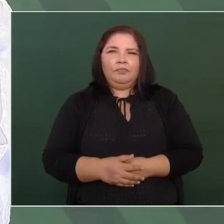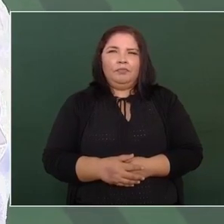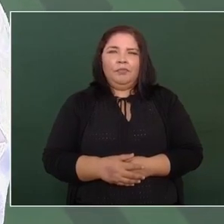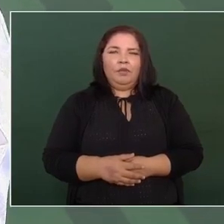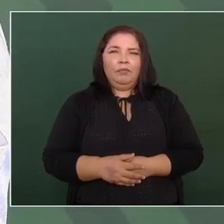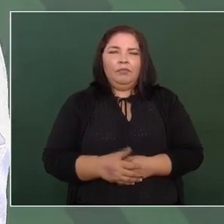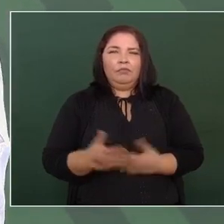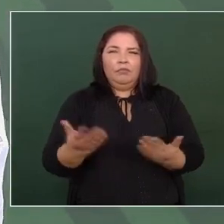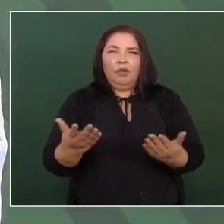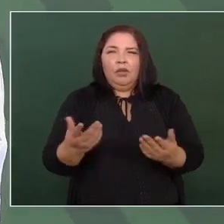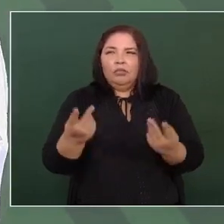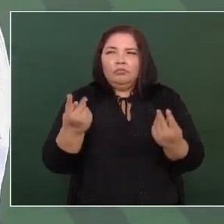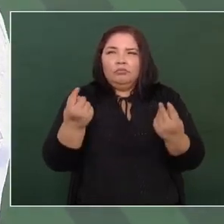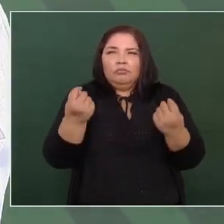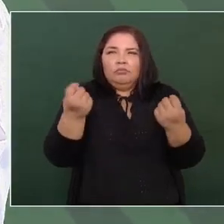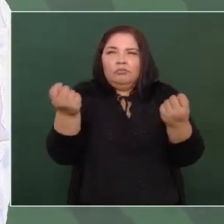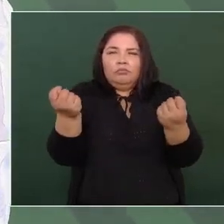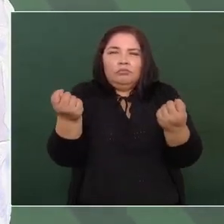No les importa